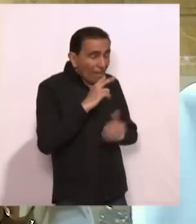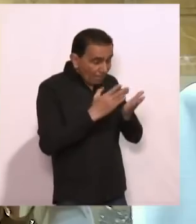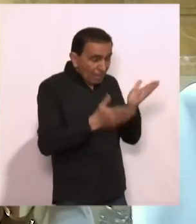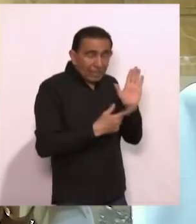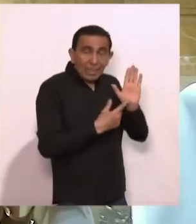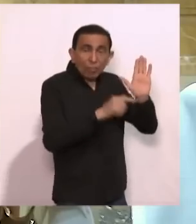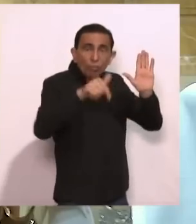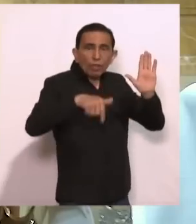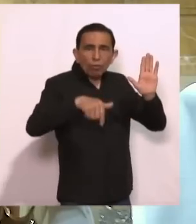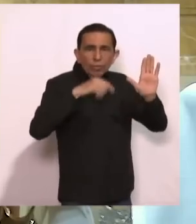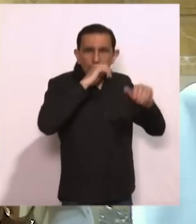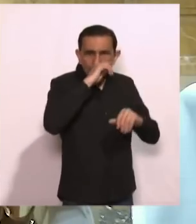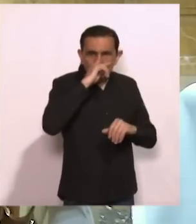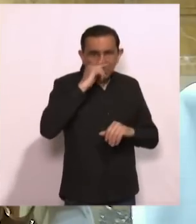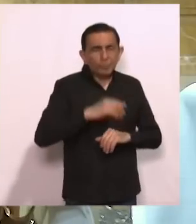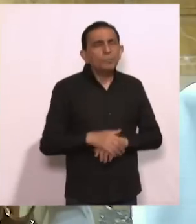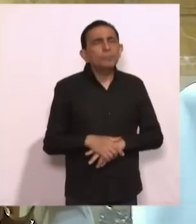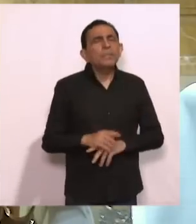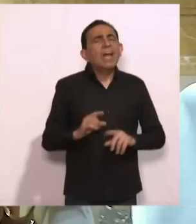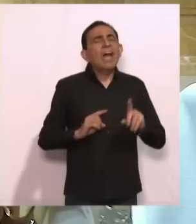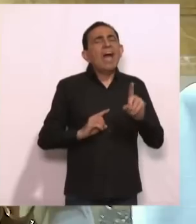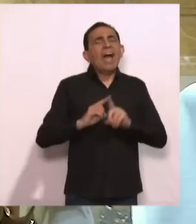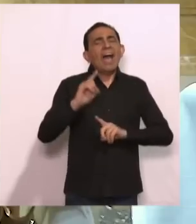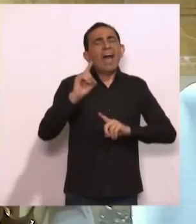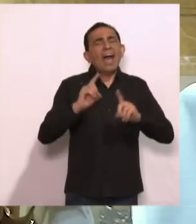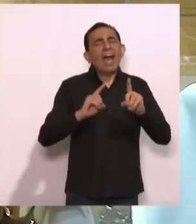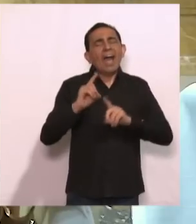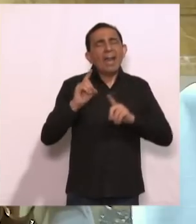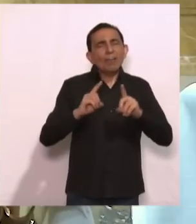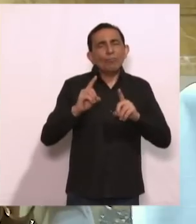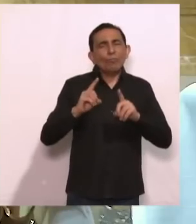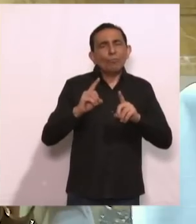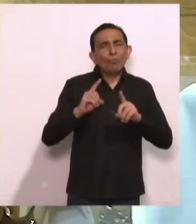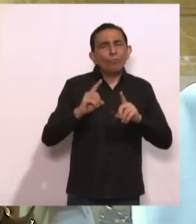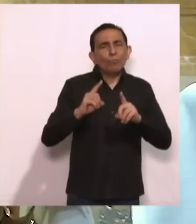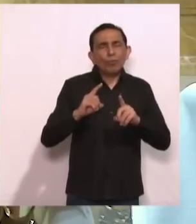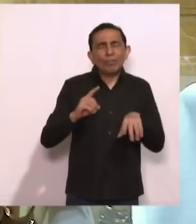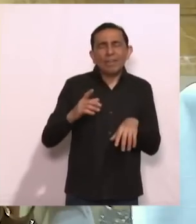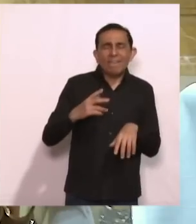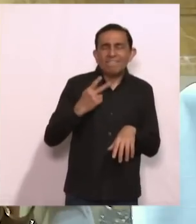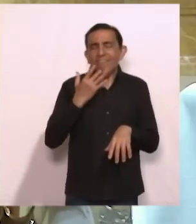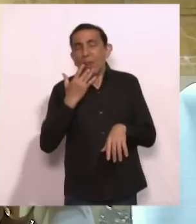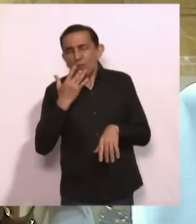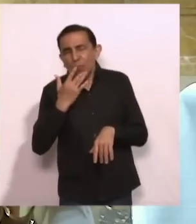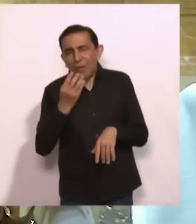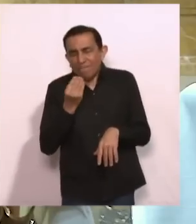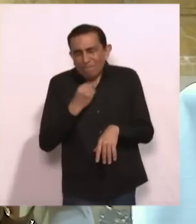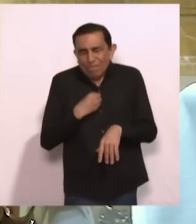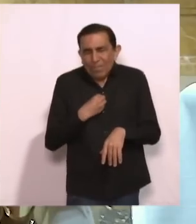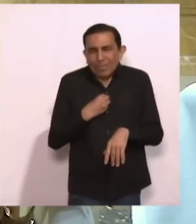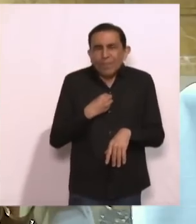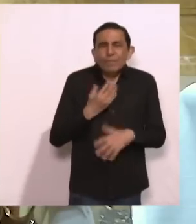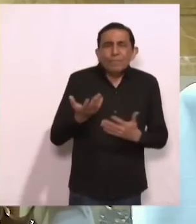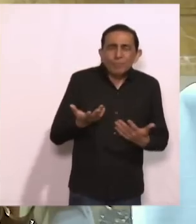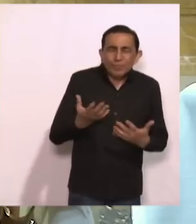hoy, hay algunos que quedan encandilados por la riqueza, por la suntuosidad